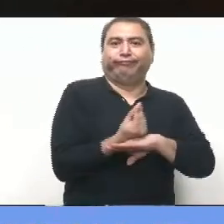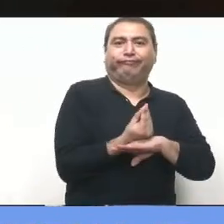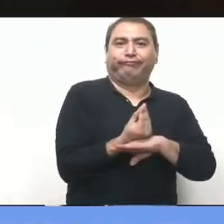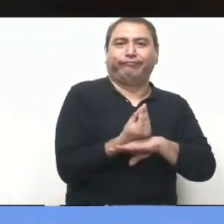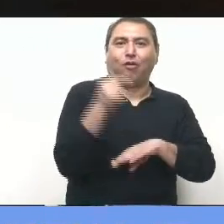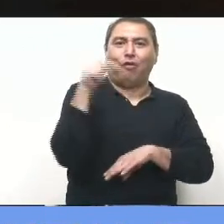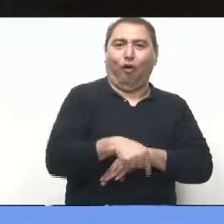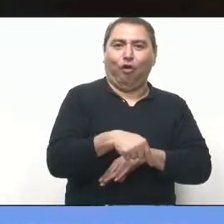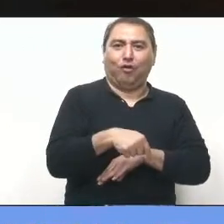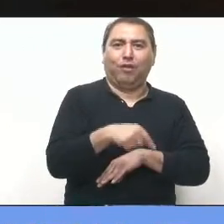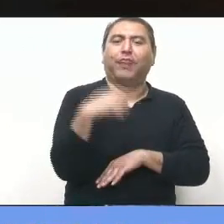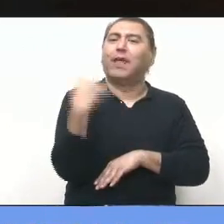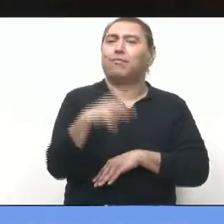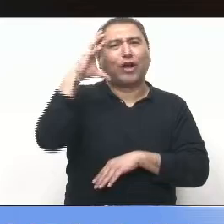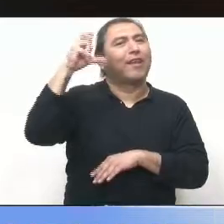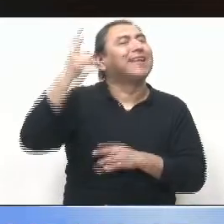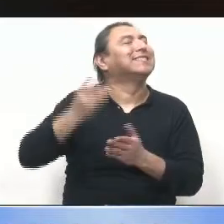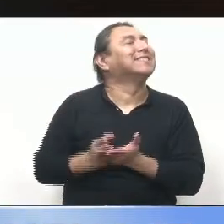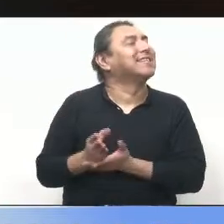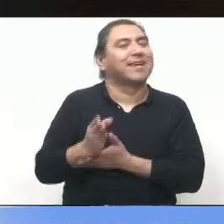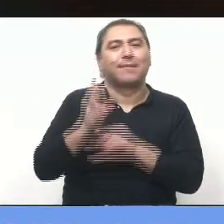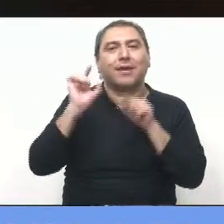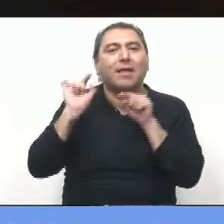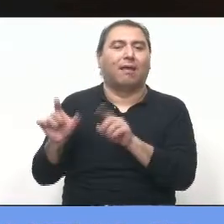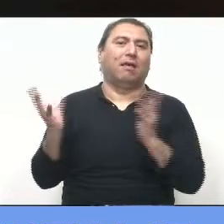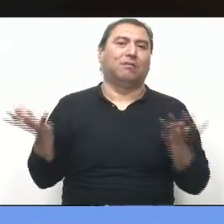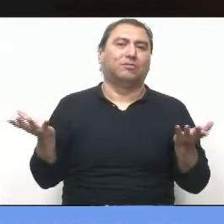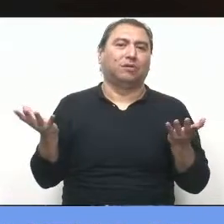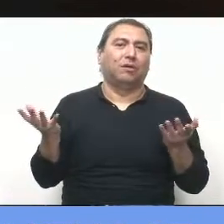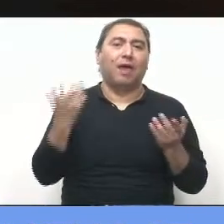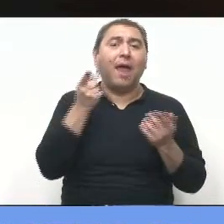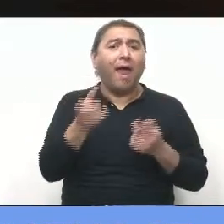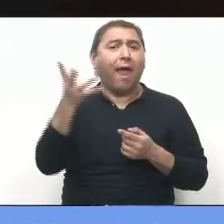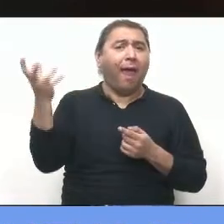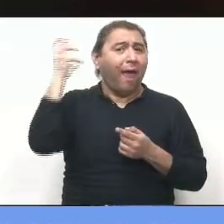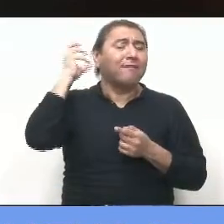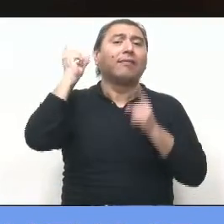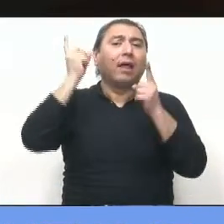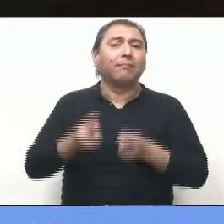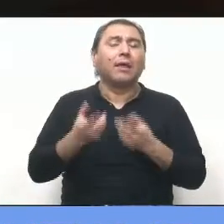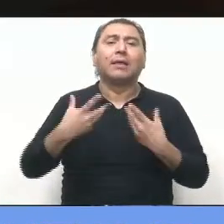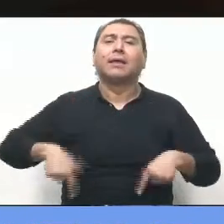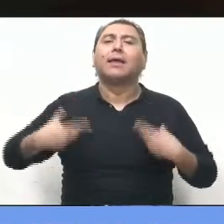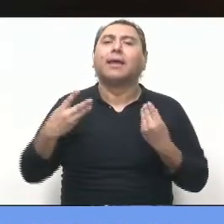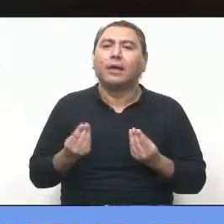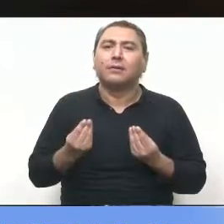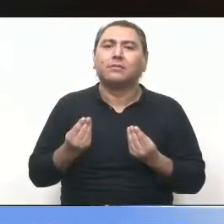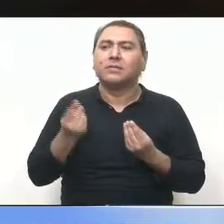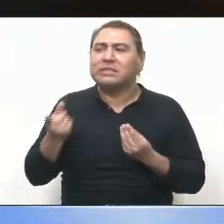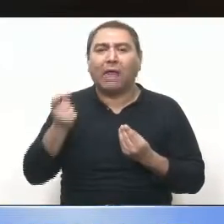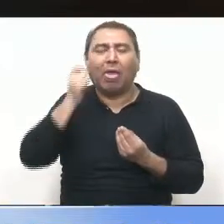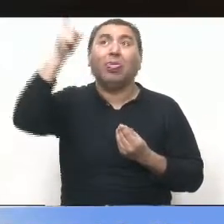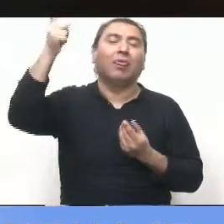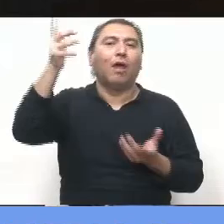que tenemos que recordar siempre. A Eva Perón también se le ocurrió organizar